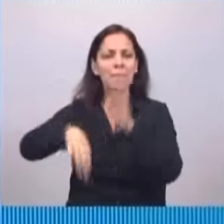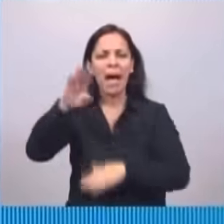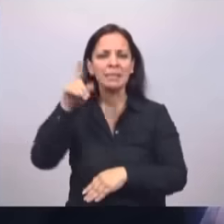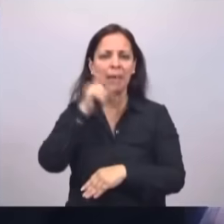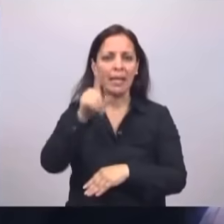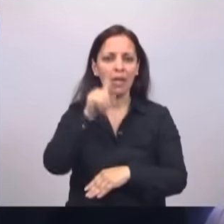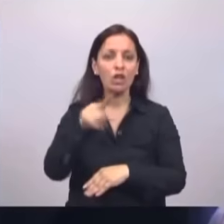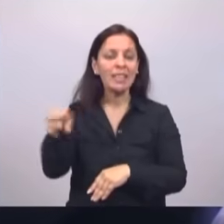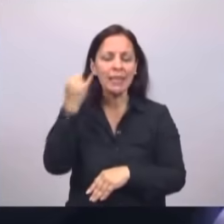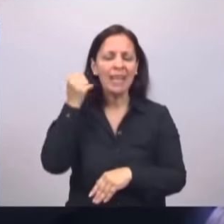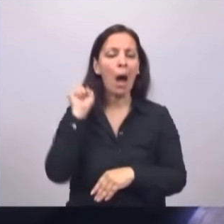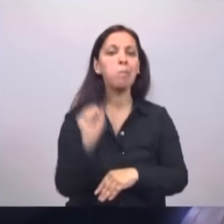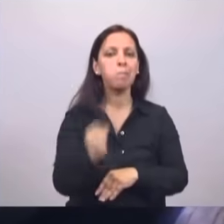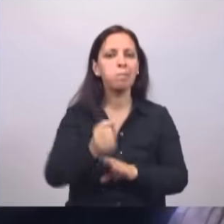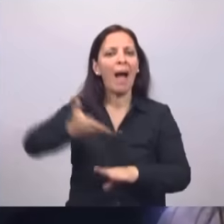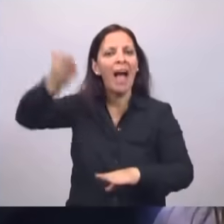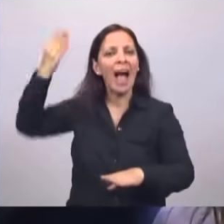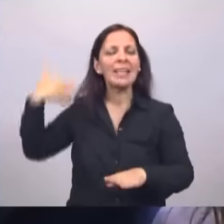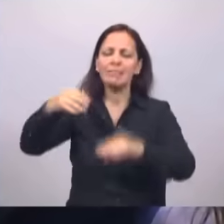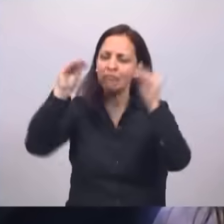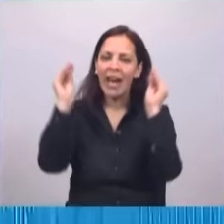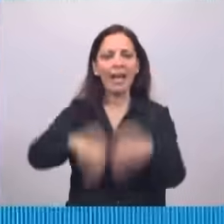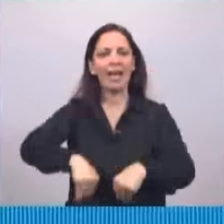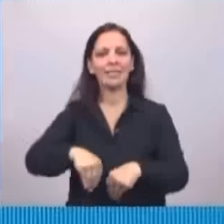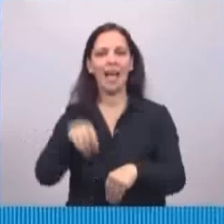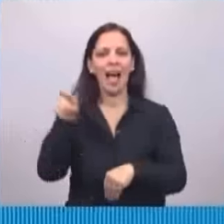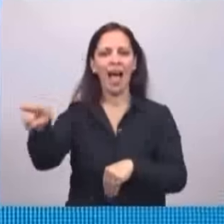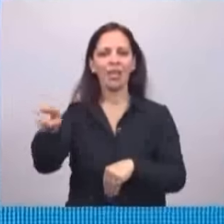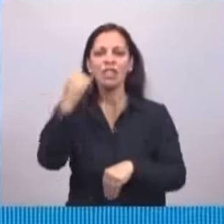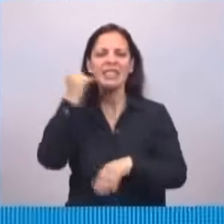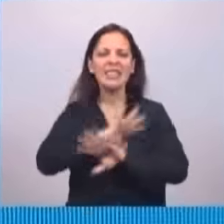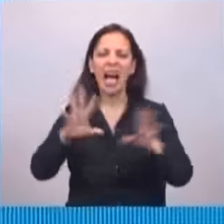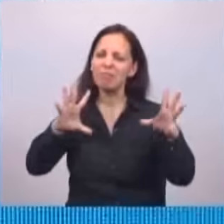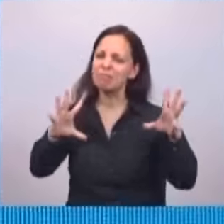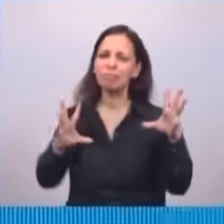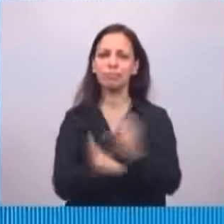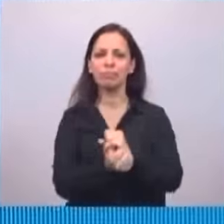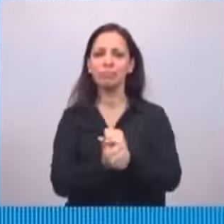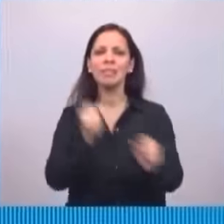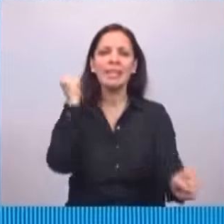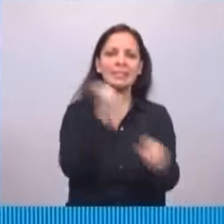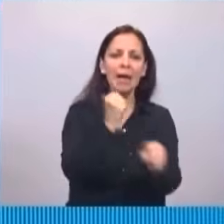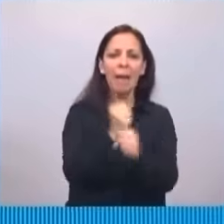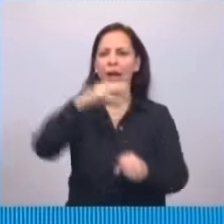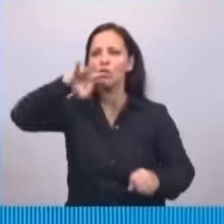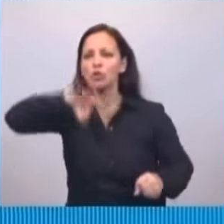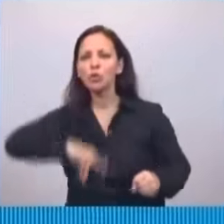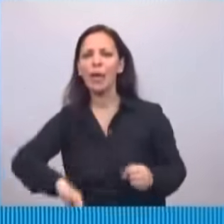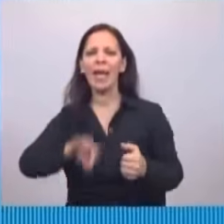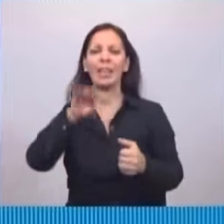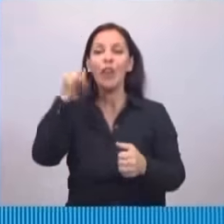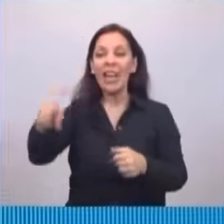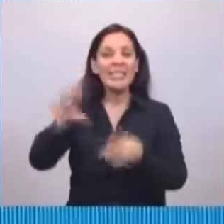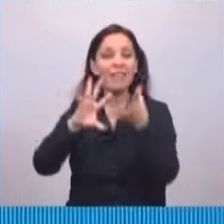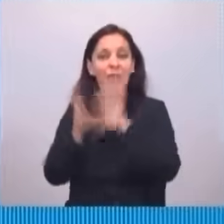las que ya se usaron, las que ya fracasaron, las que ya destruyeron el empleo, el salario, las que